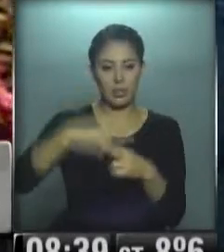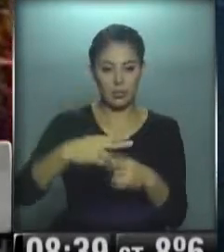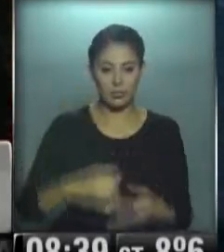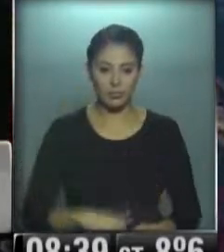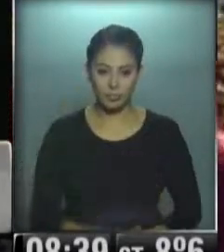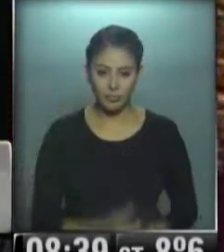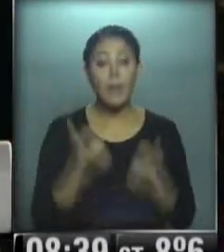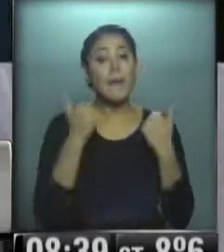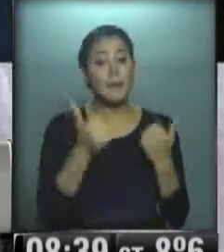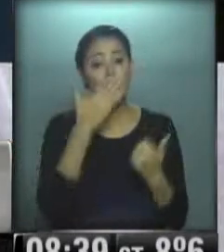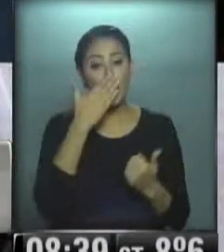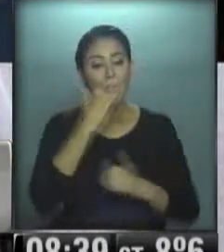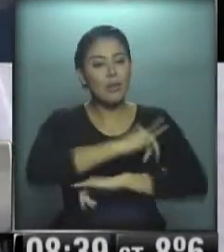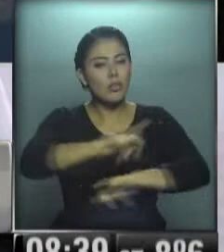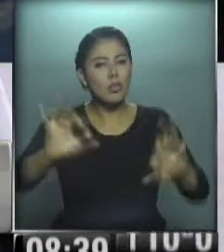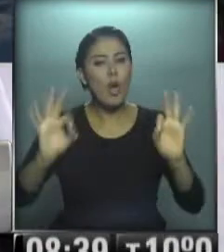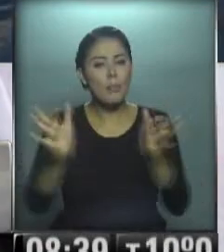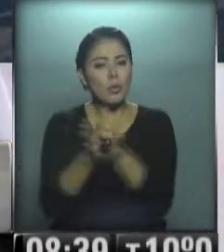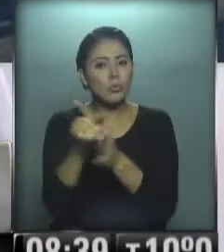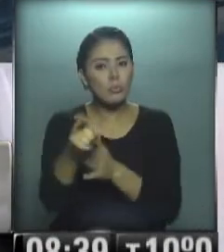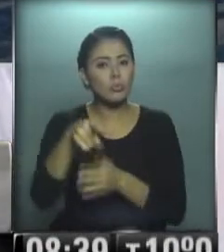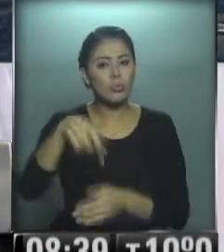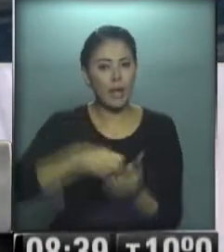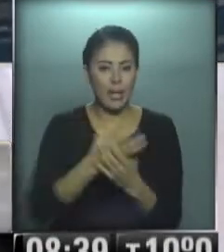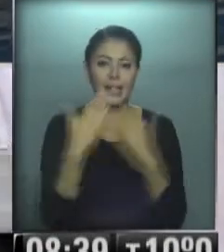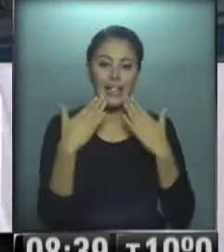en labor estaremos ampliando esta información contigo durante toda la mañana muchas gracias